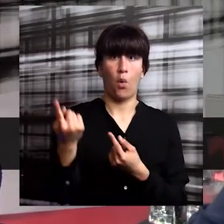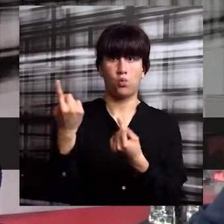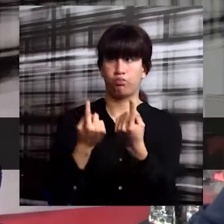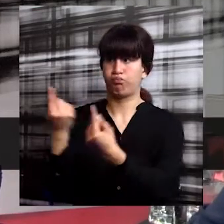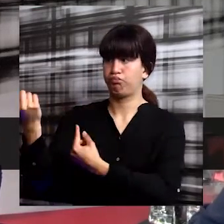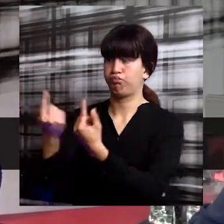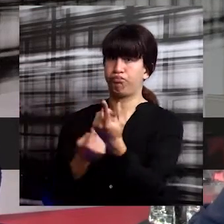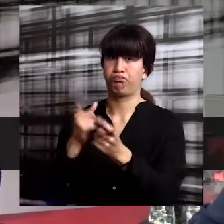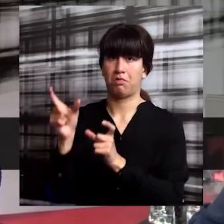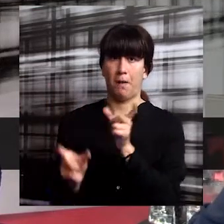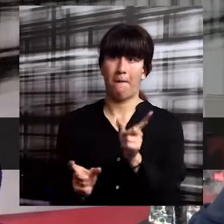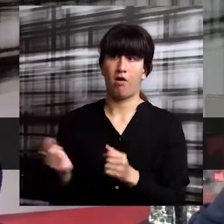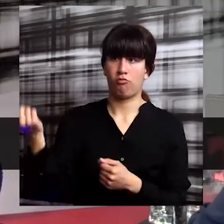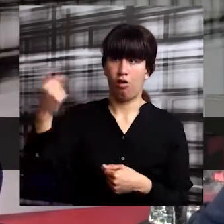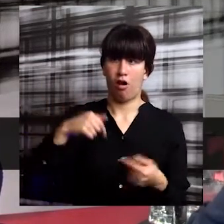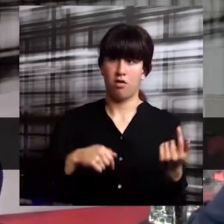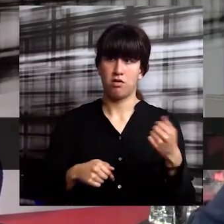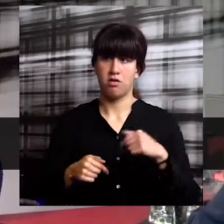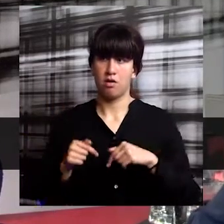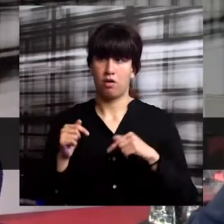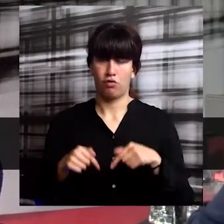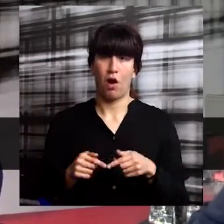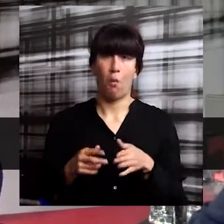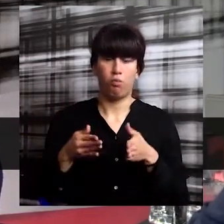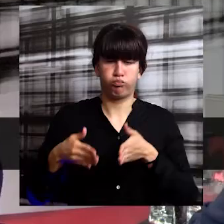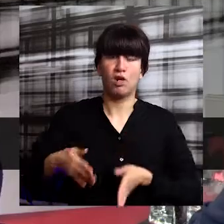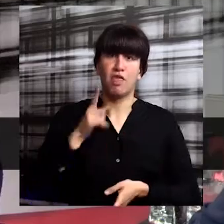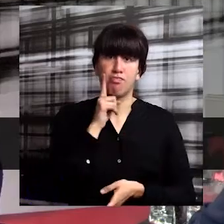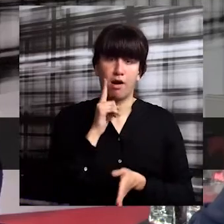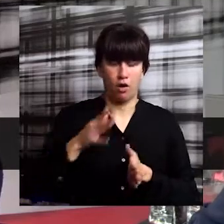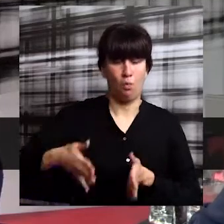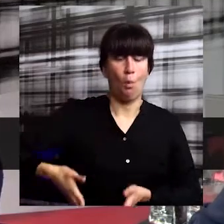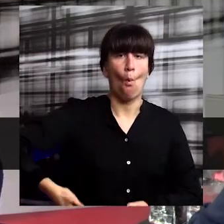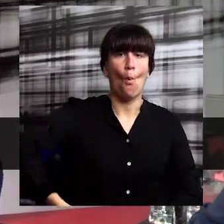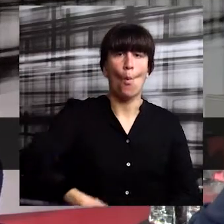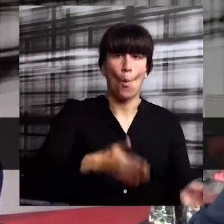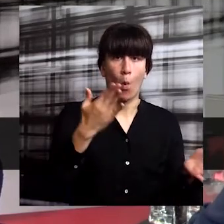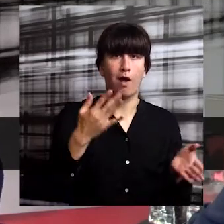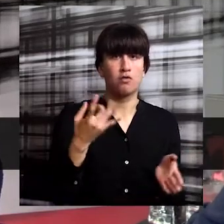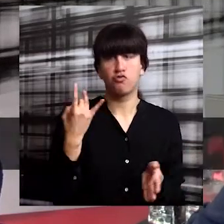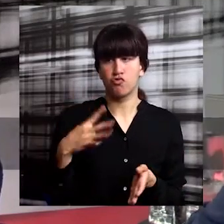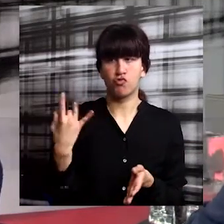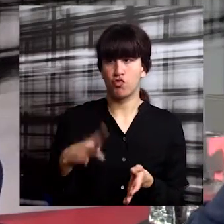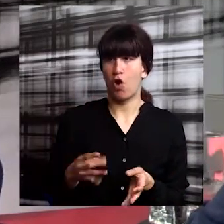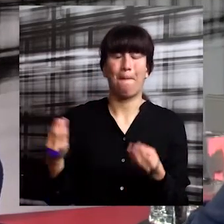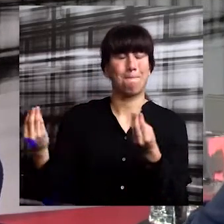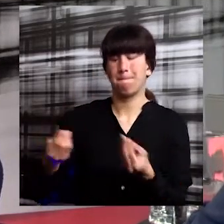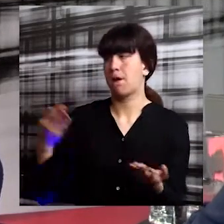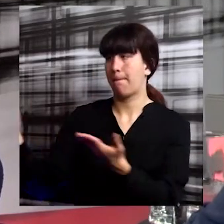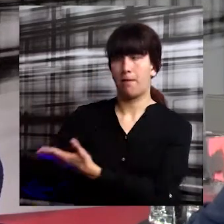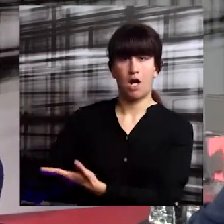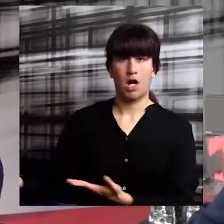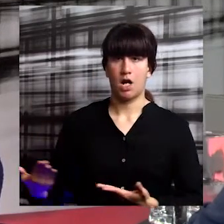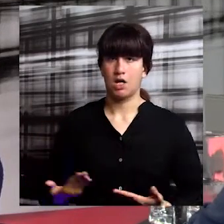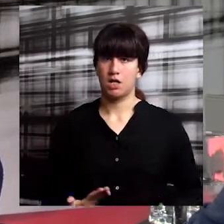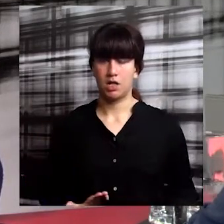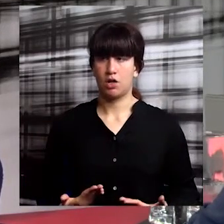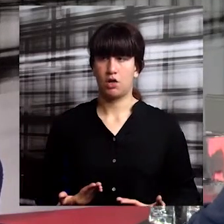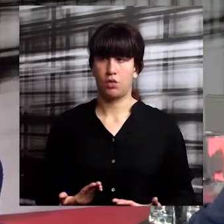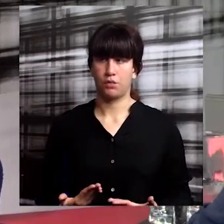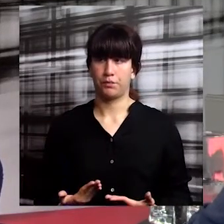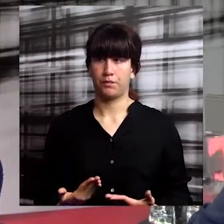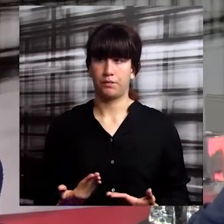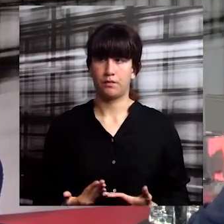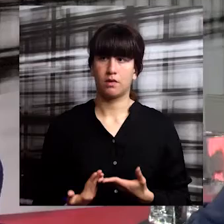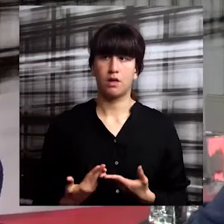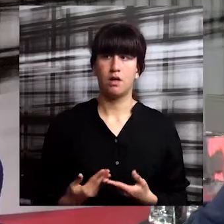el número de recaladas, tener un muelle dedicado, exclusivo, bienvenido sea, se va a poder licitar, y